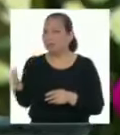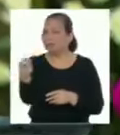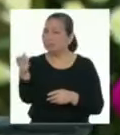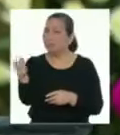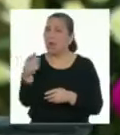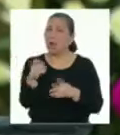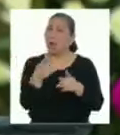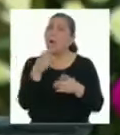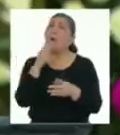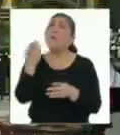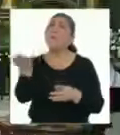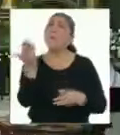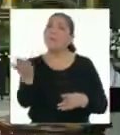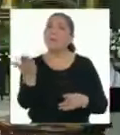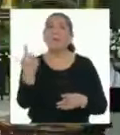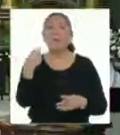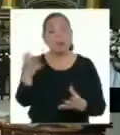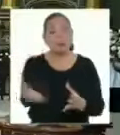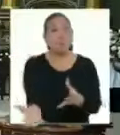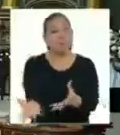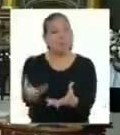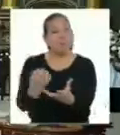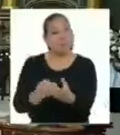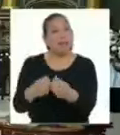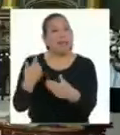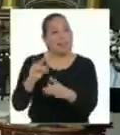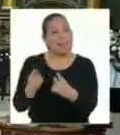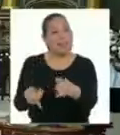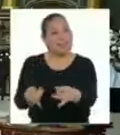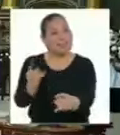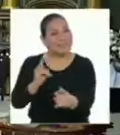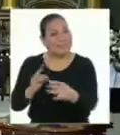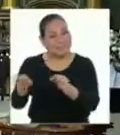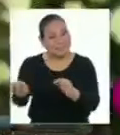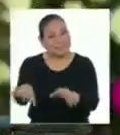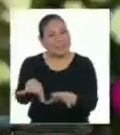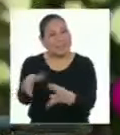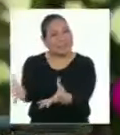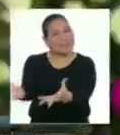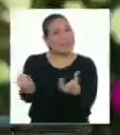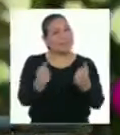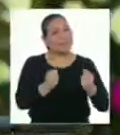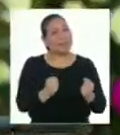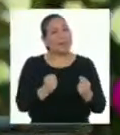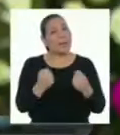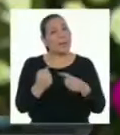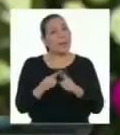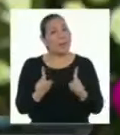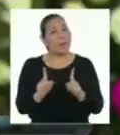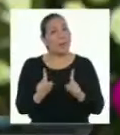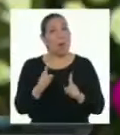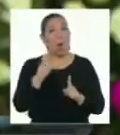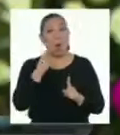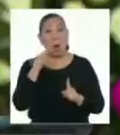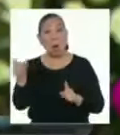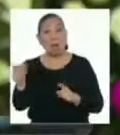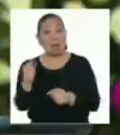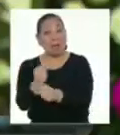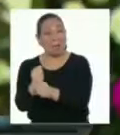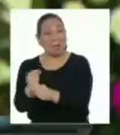los viñadores para recoger los frutos que le correspondían. Pero los